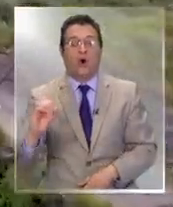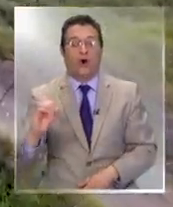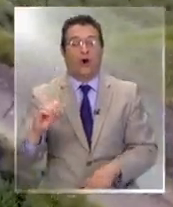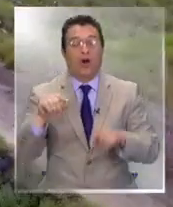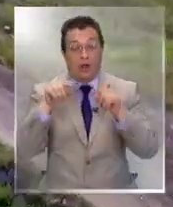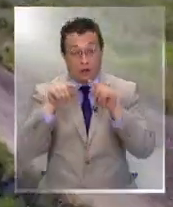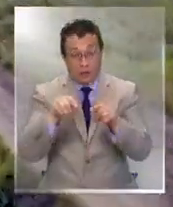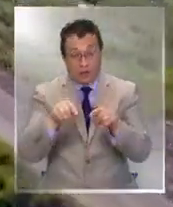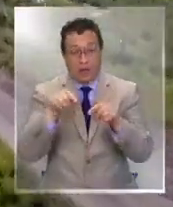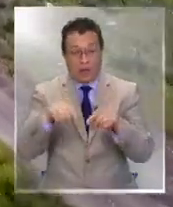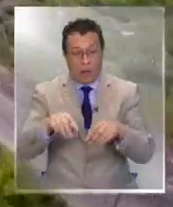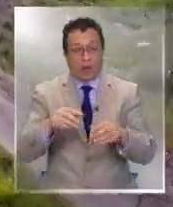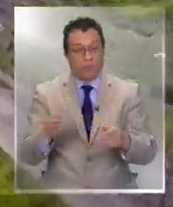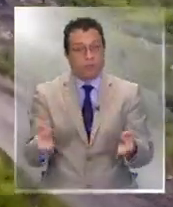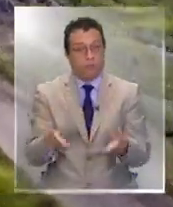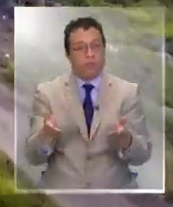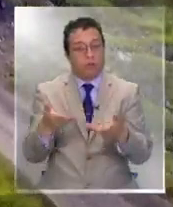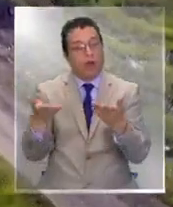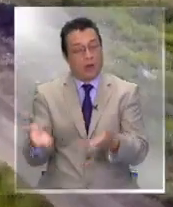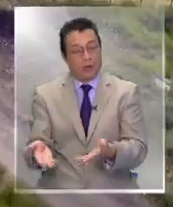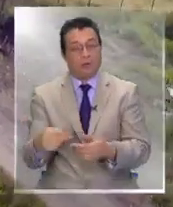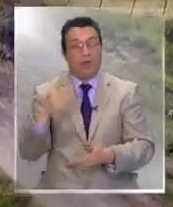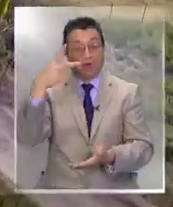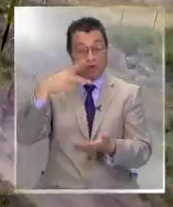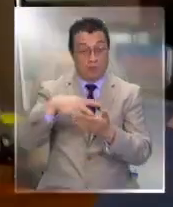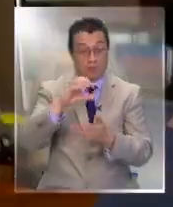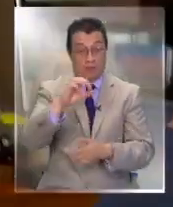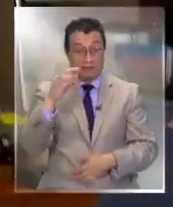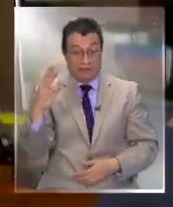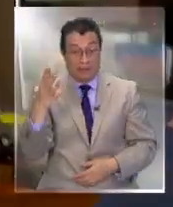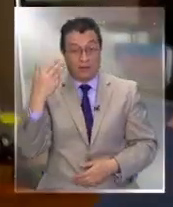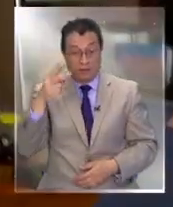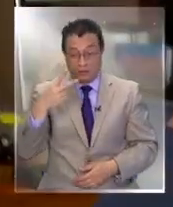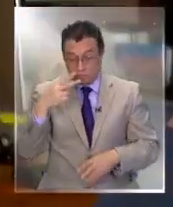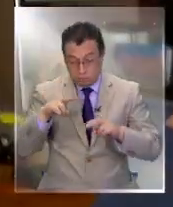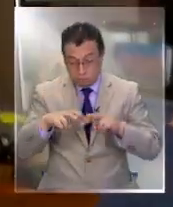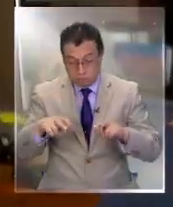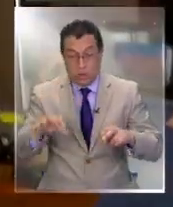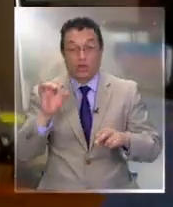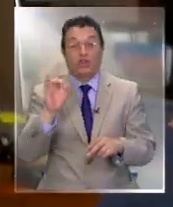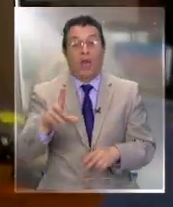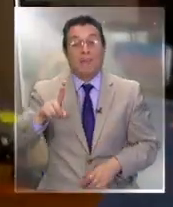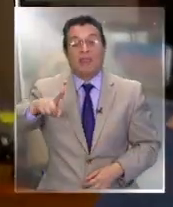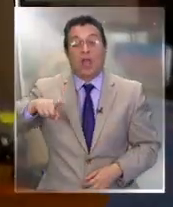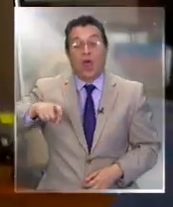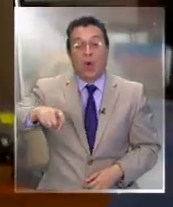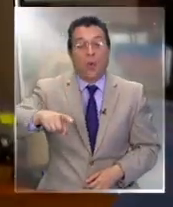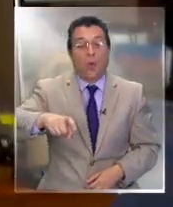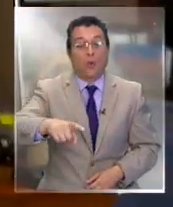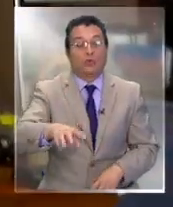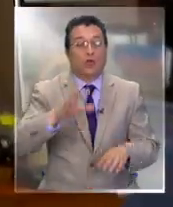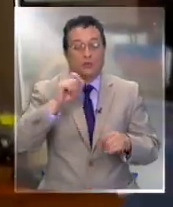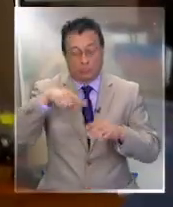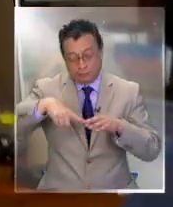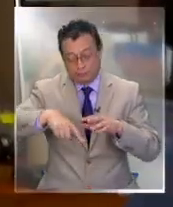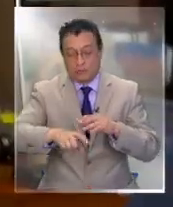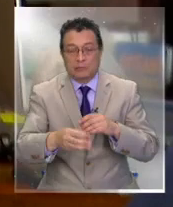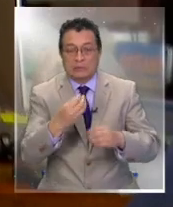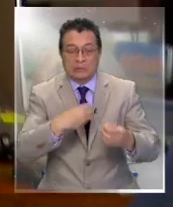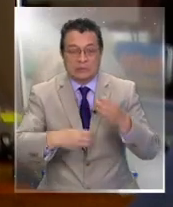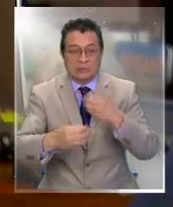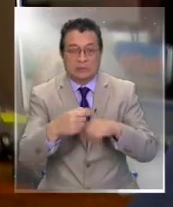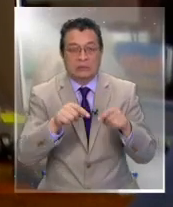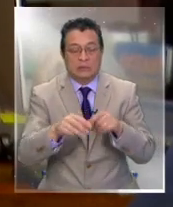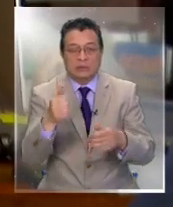estar recuperándose. En 2003, cuando revisamos el río Mapocho, encontrábamos solamente gusanos que consumían materia orgánica en el fondo del río. Hoy día